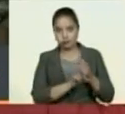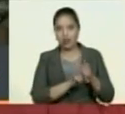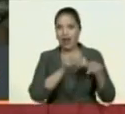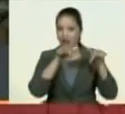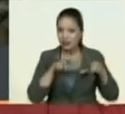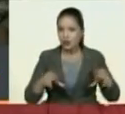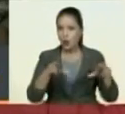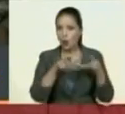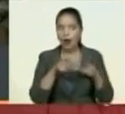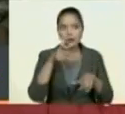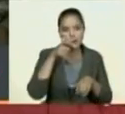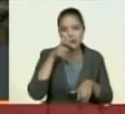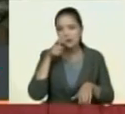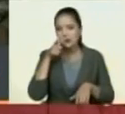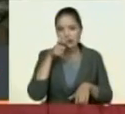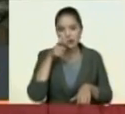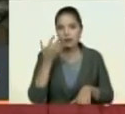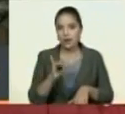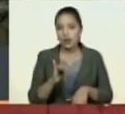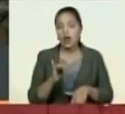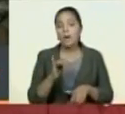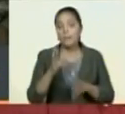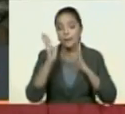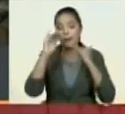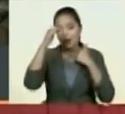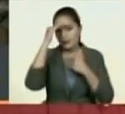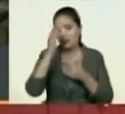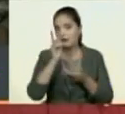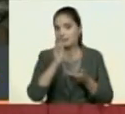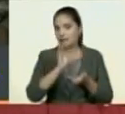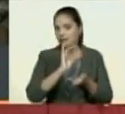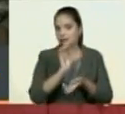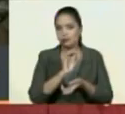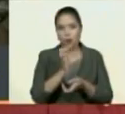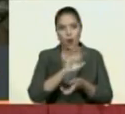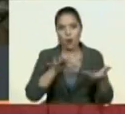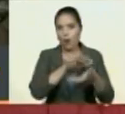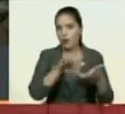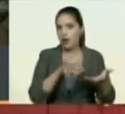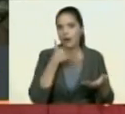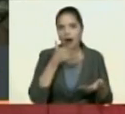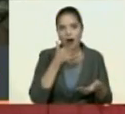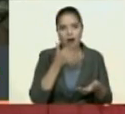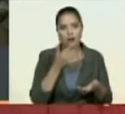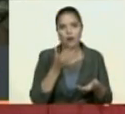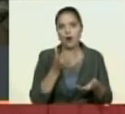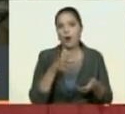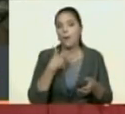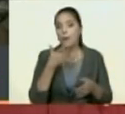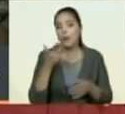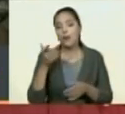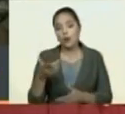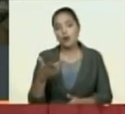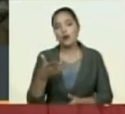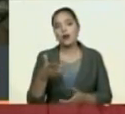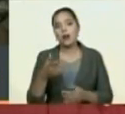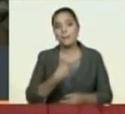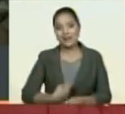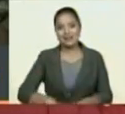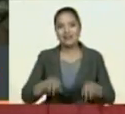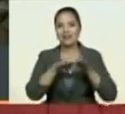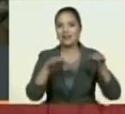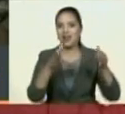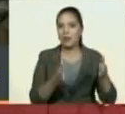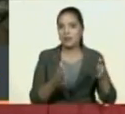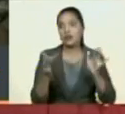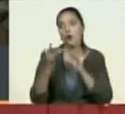de esas zonas de patrullaje para atender los delitos que se presenten por parte del presidente de la mesa, en